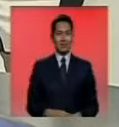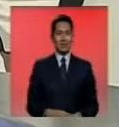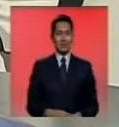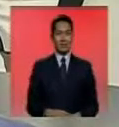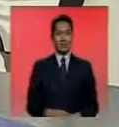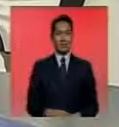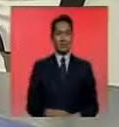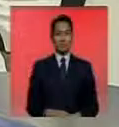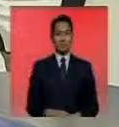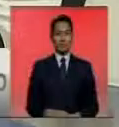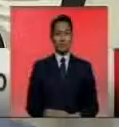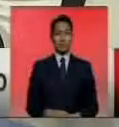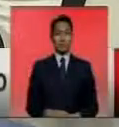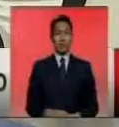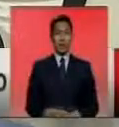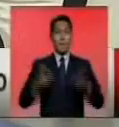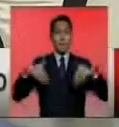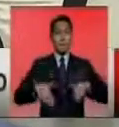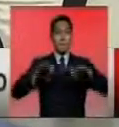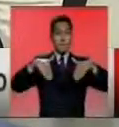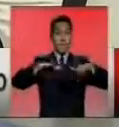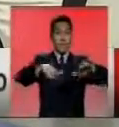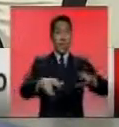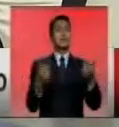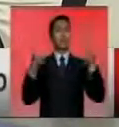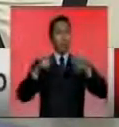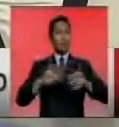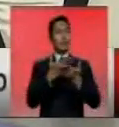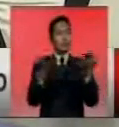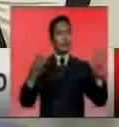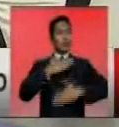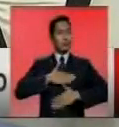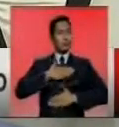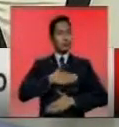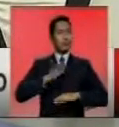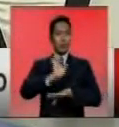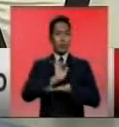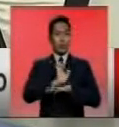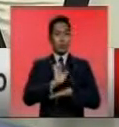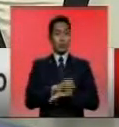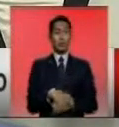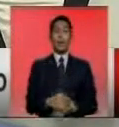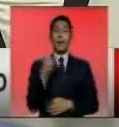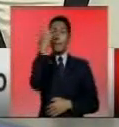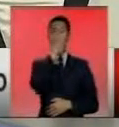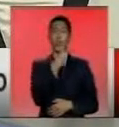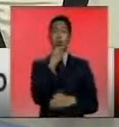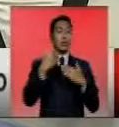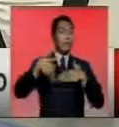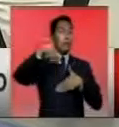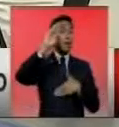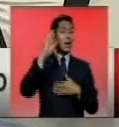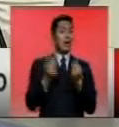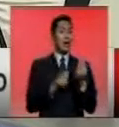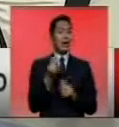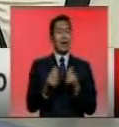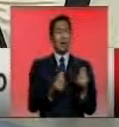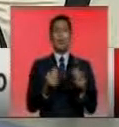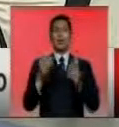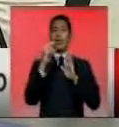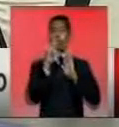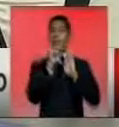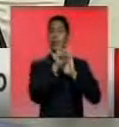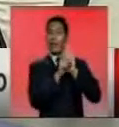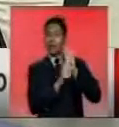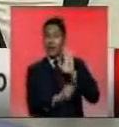y las playas son también lugares que usted puede disfrutar en ecuador y para que sea más bellas y limpias ultiman detalles para que